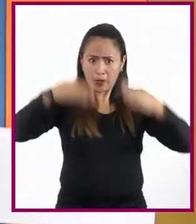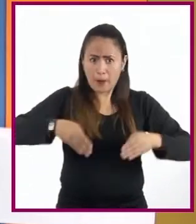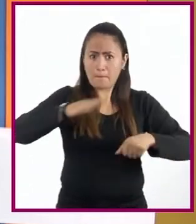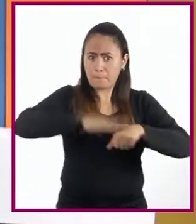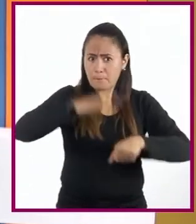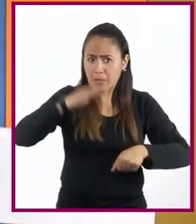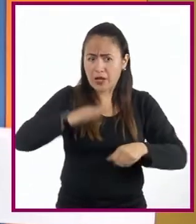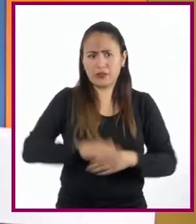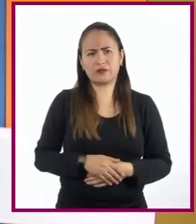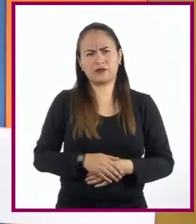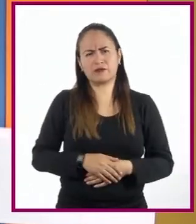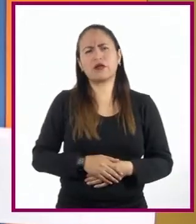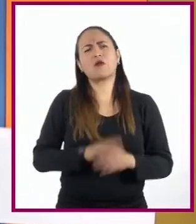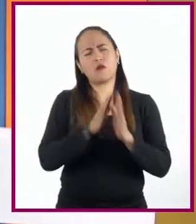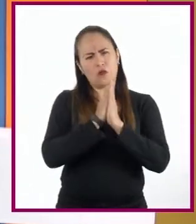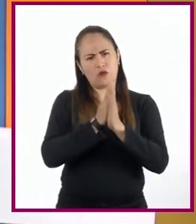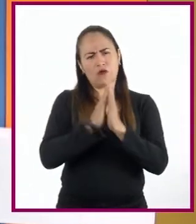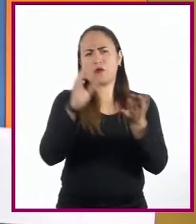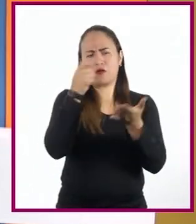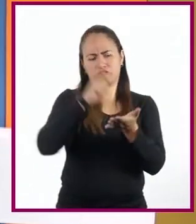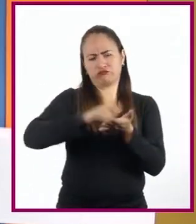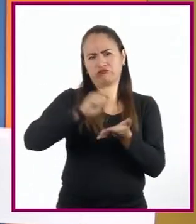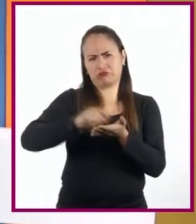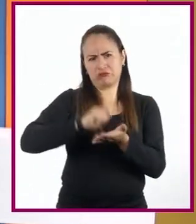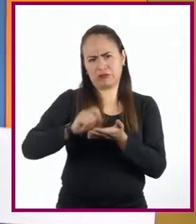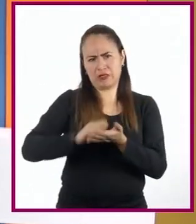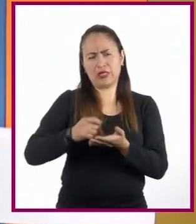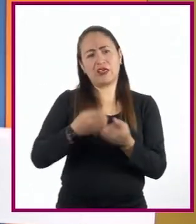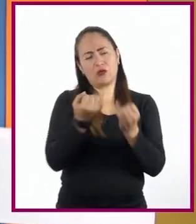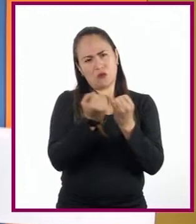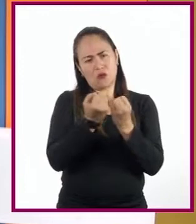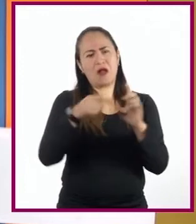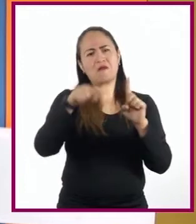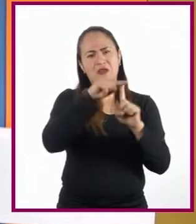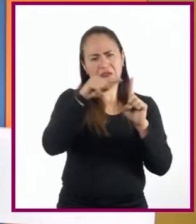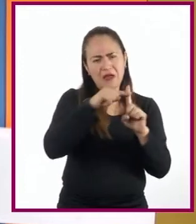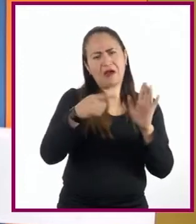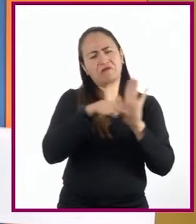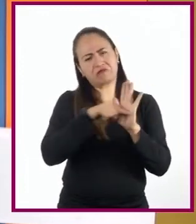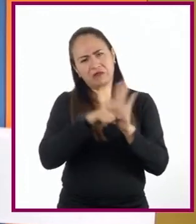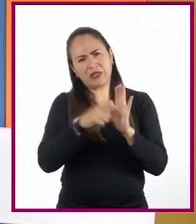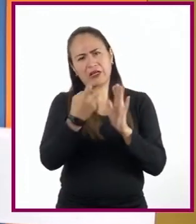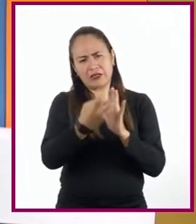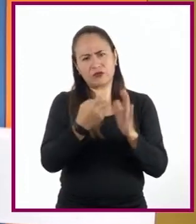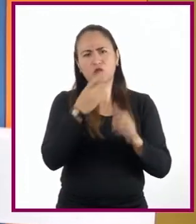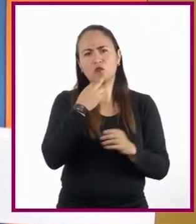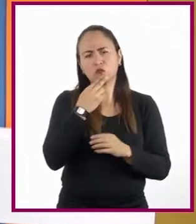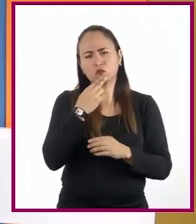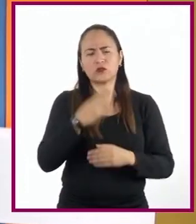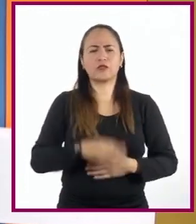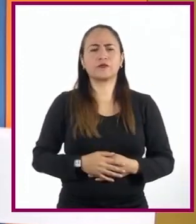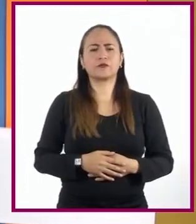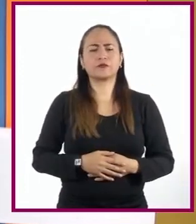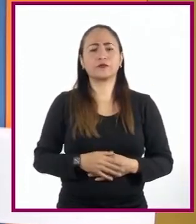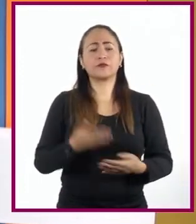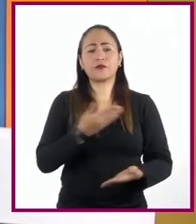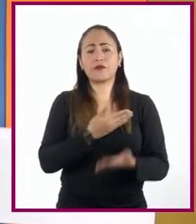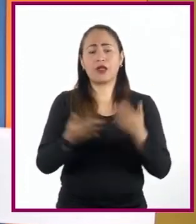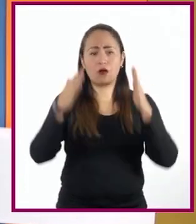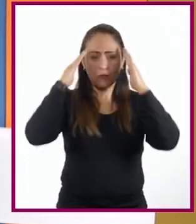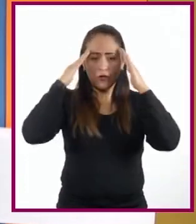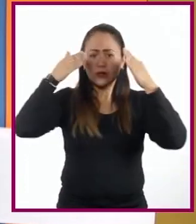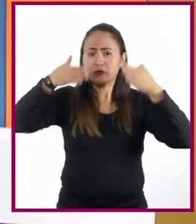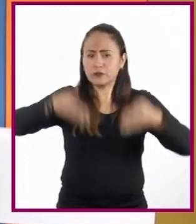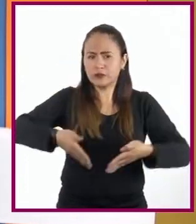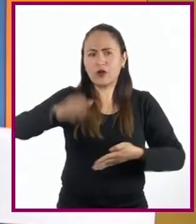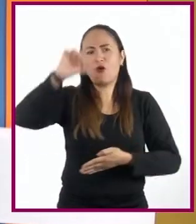ser así, descríbanla, anoten sus ventajas o desventajas como unidad de medida. Ahora, concentrémonos en la unidad de